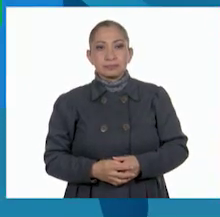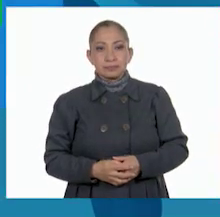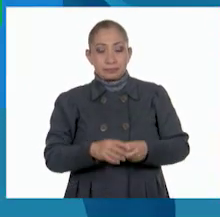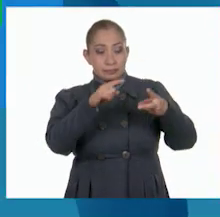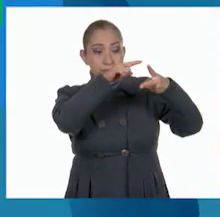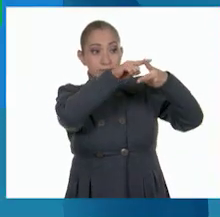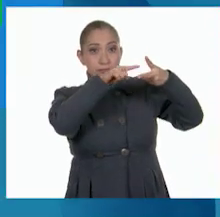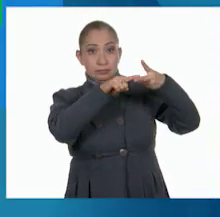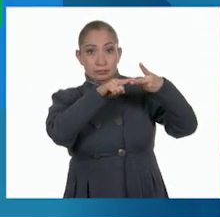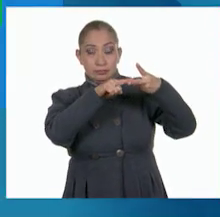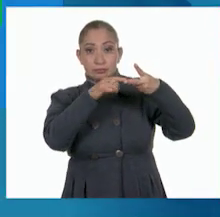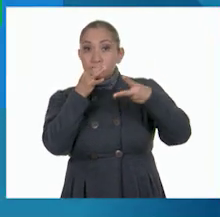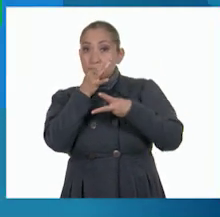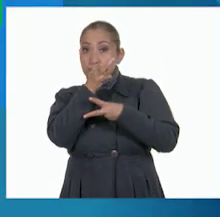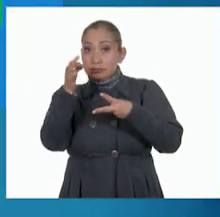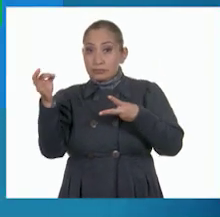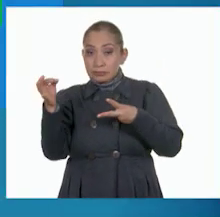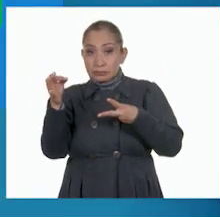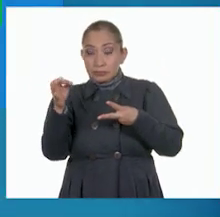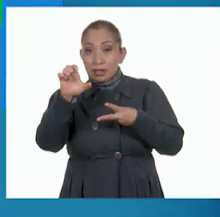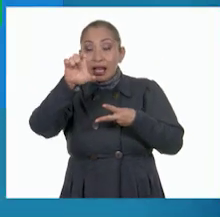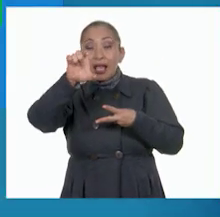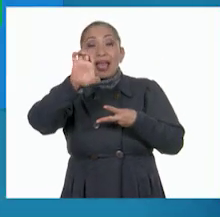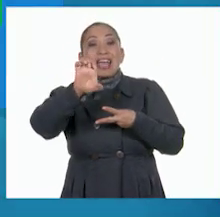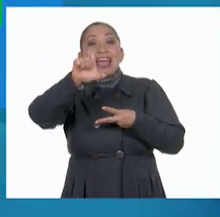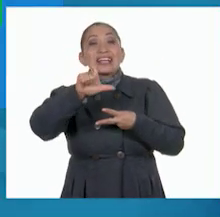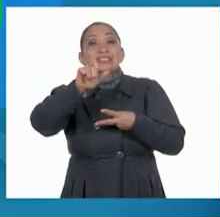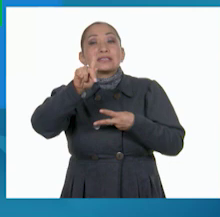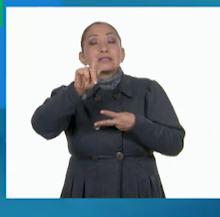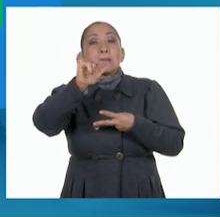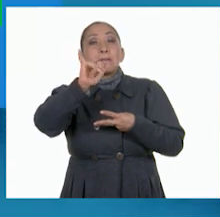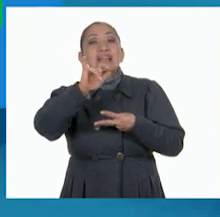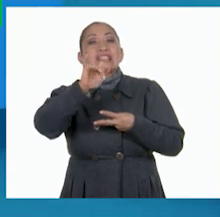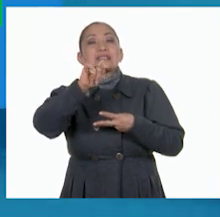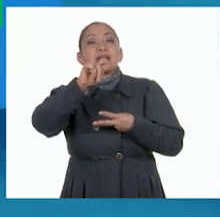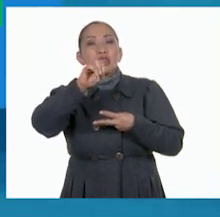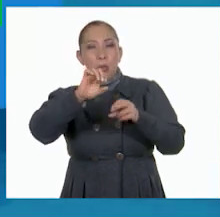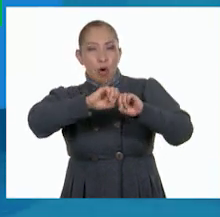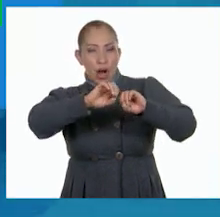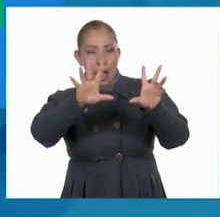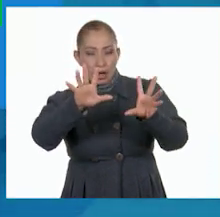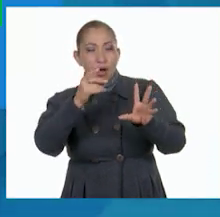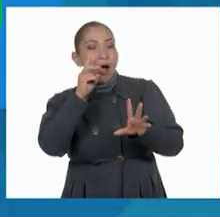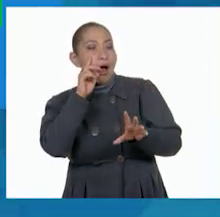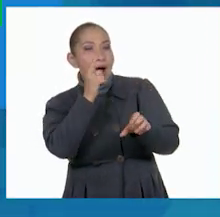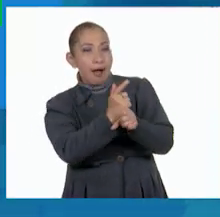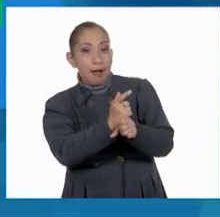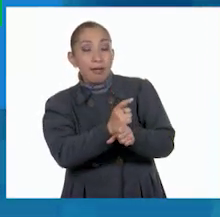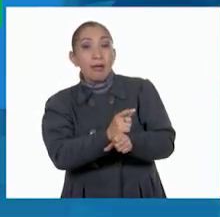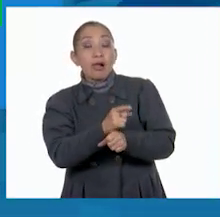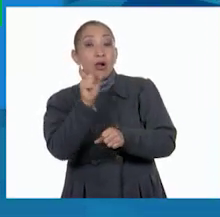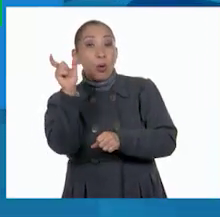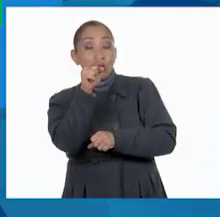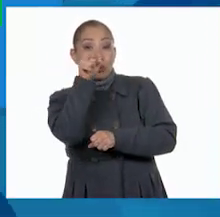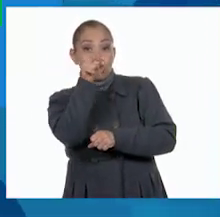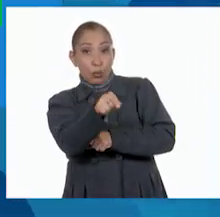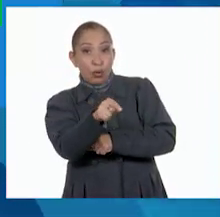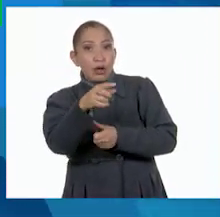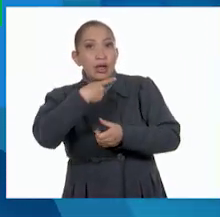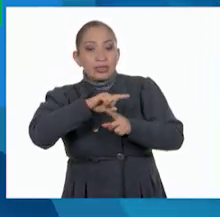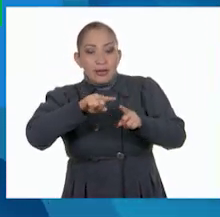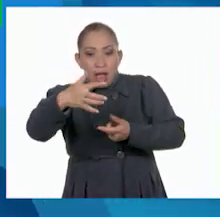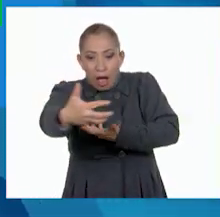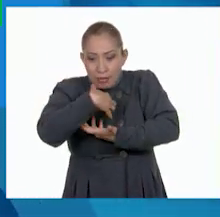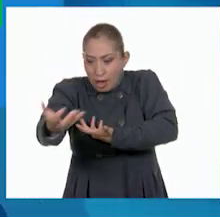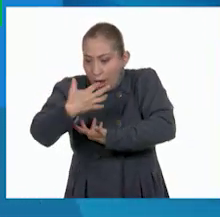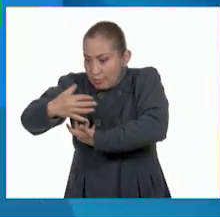Las opciones para el mensaje explícito. Esta puede ser que al tomar varias cosas